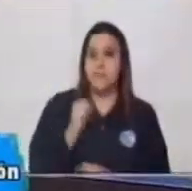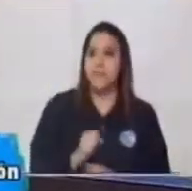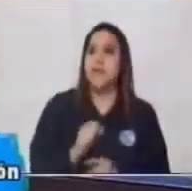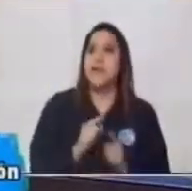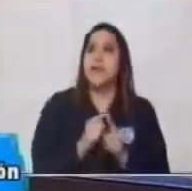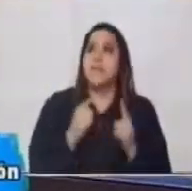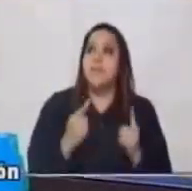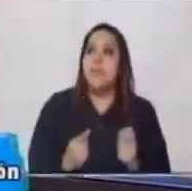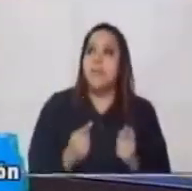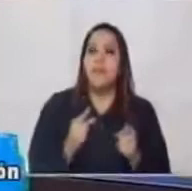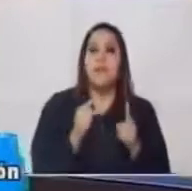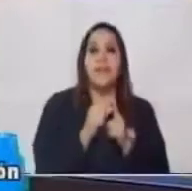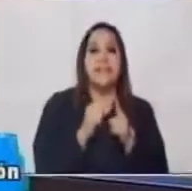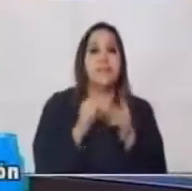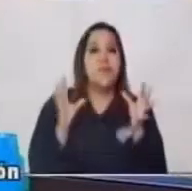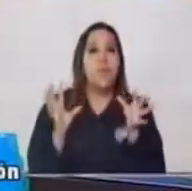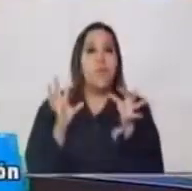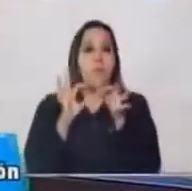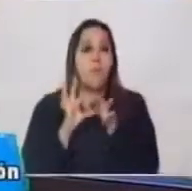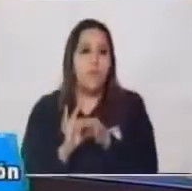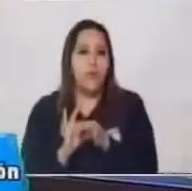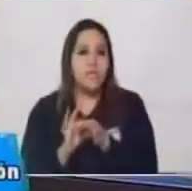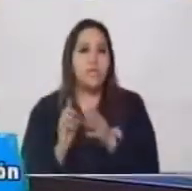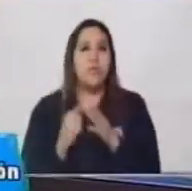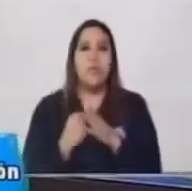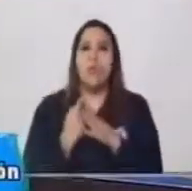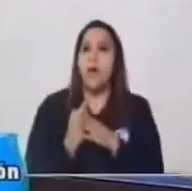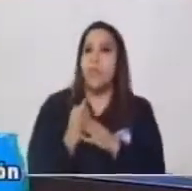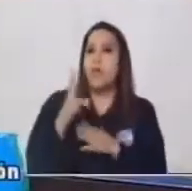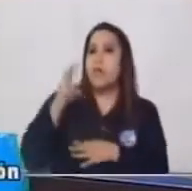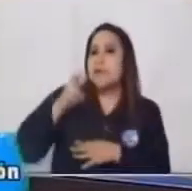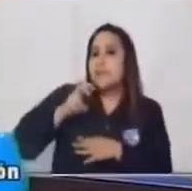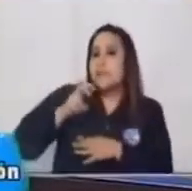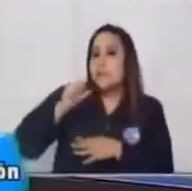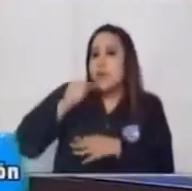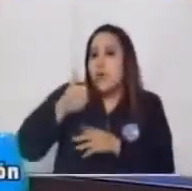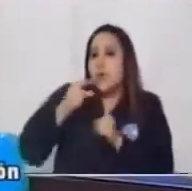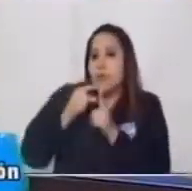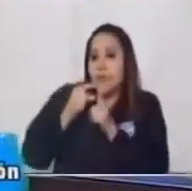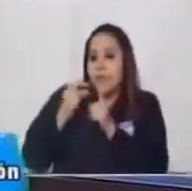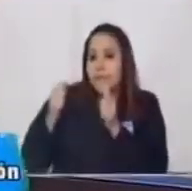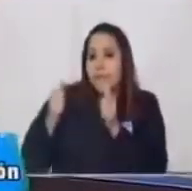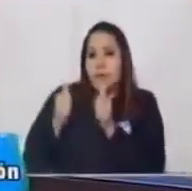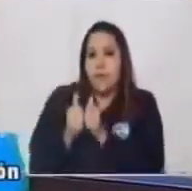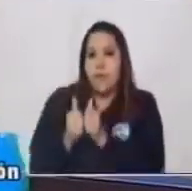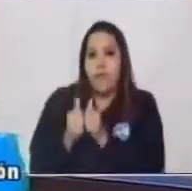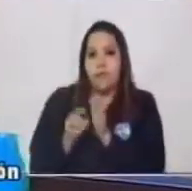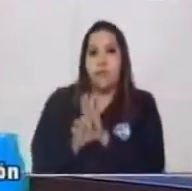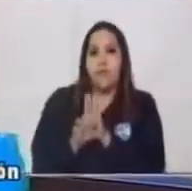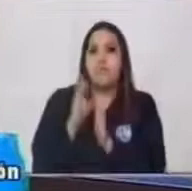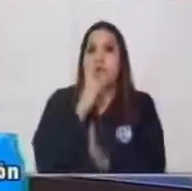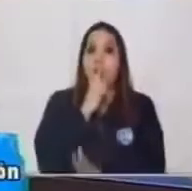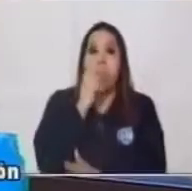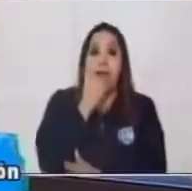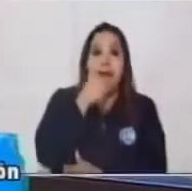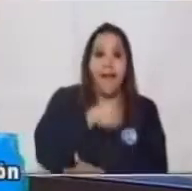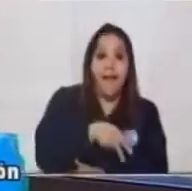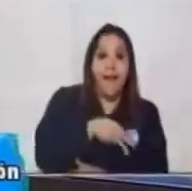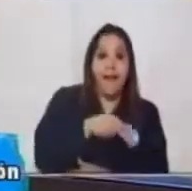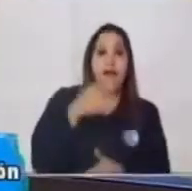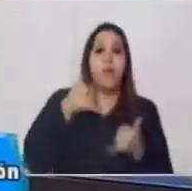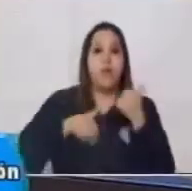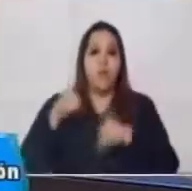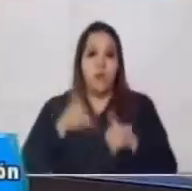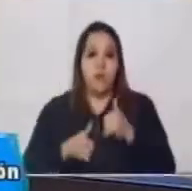compuesto cuando necesito otra palabra que le acompañe, cuando utilizo dos verbos. ¿Te has dado cuenta? Han jugado.